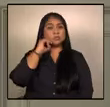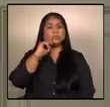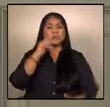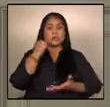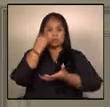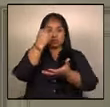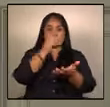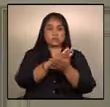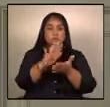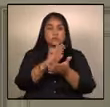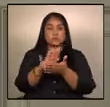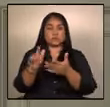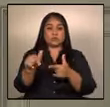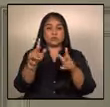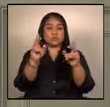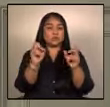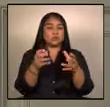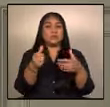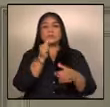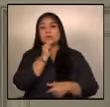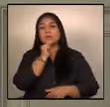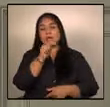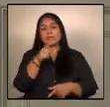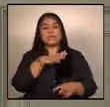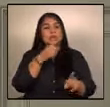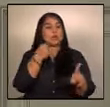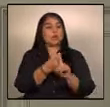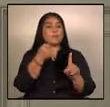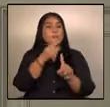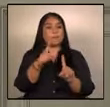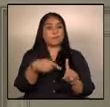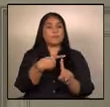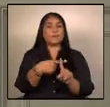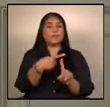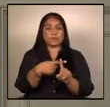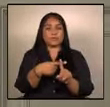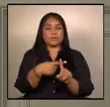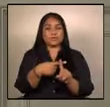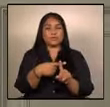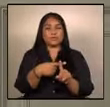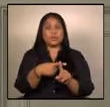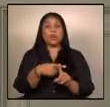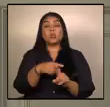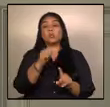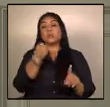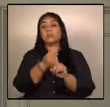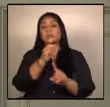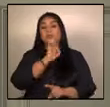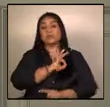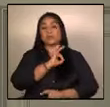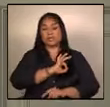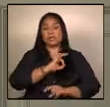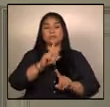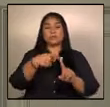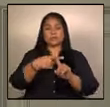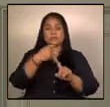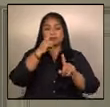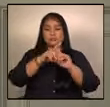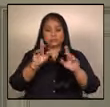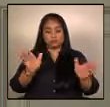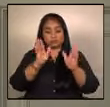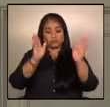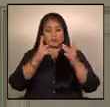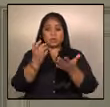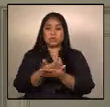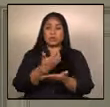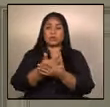Las inversiones del sector privado tienen un impacto social positivo, ya que crean empleo, estimulan las economías locales y promueven